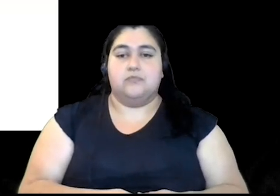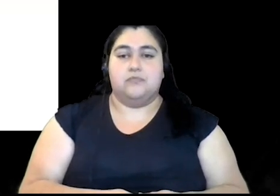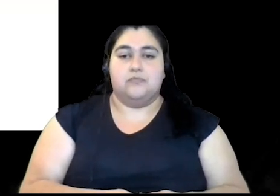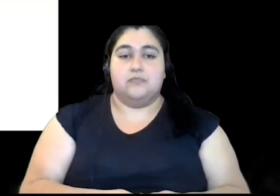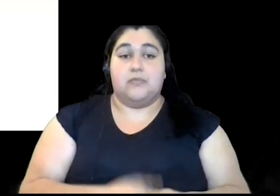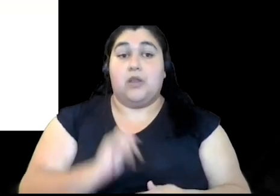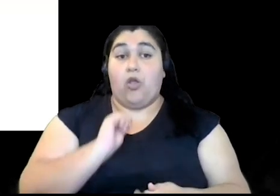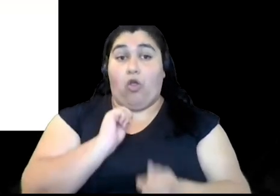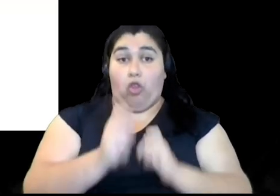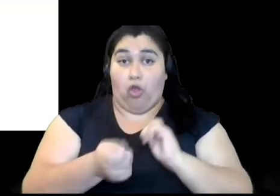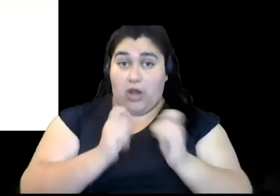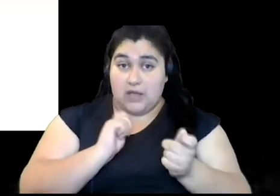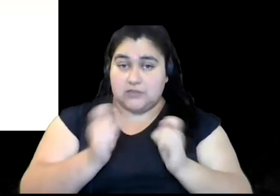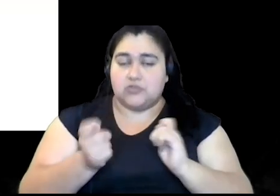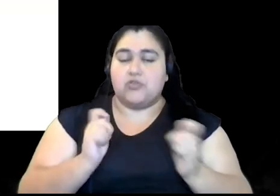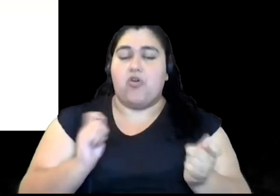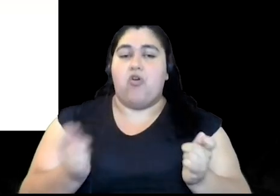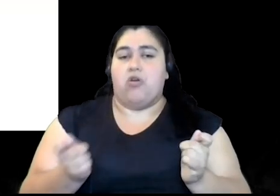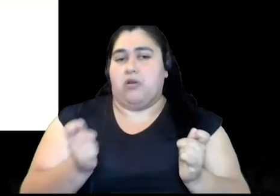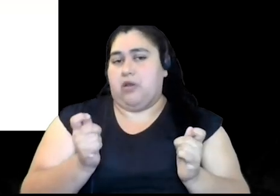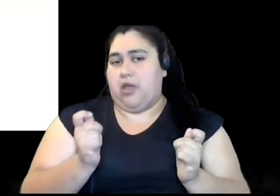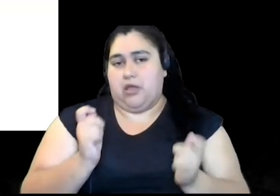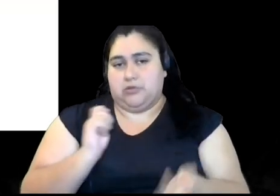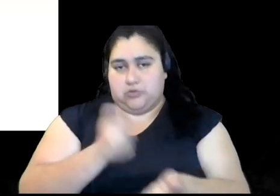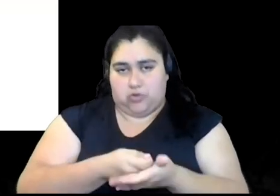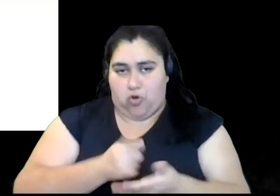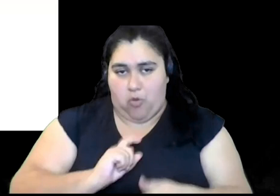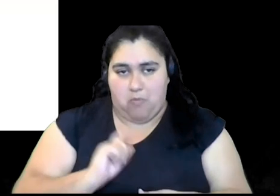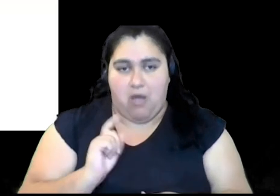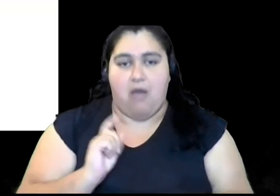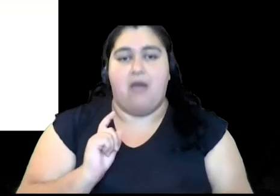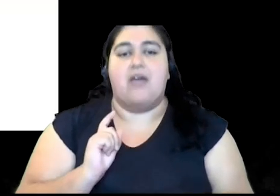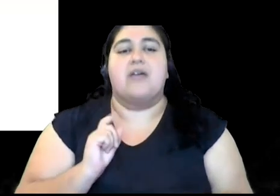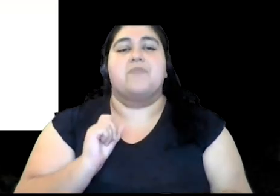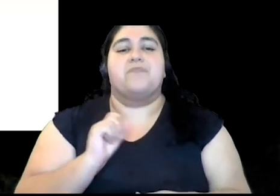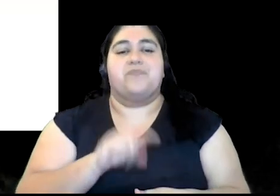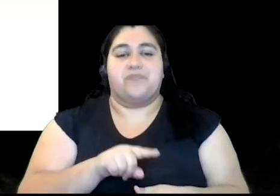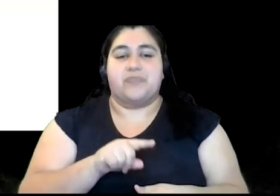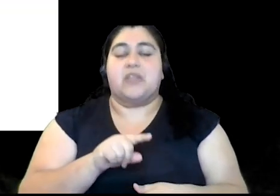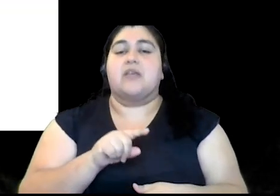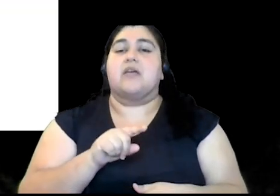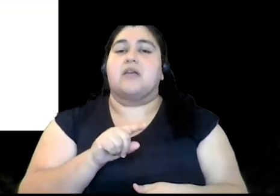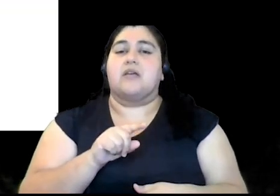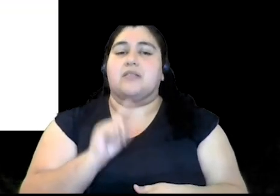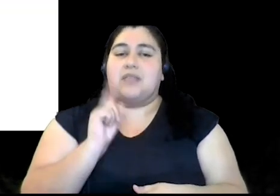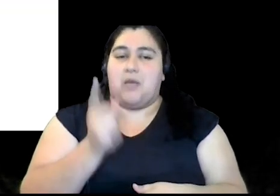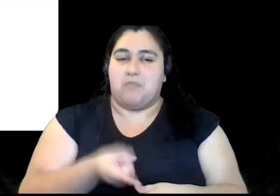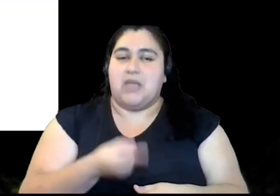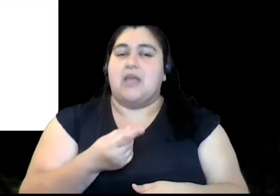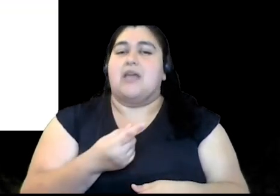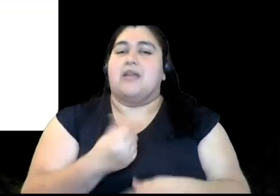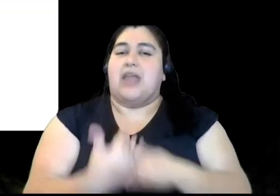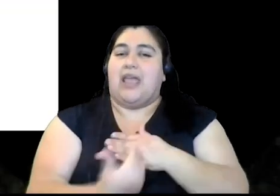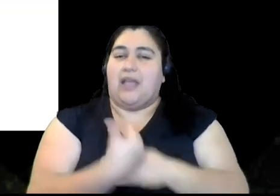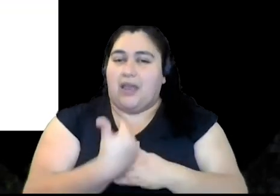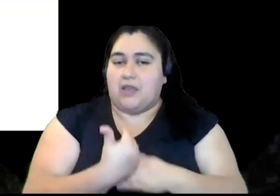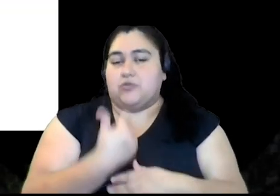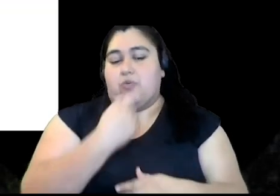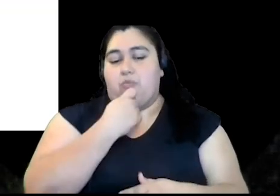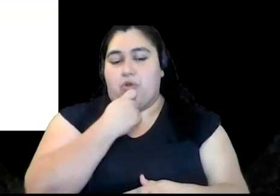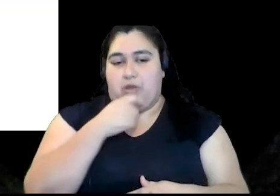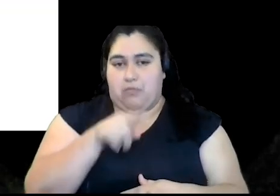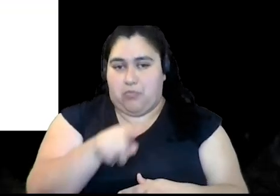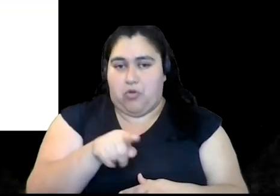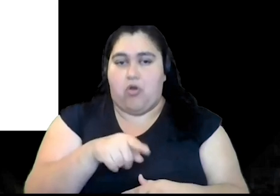Las donaciones siguen estando exentas, están excluidas los ingresos, ya